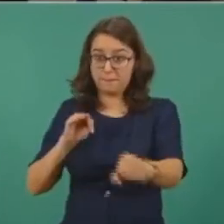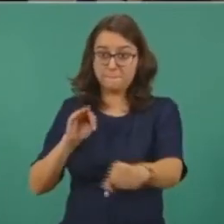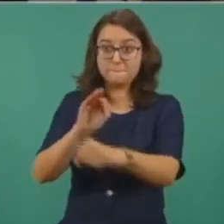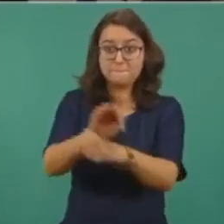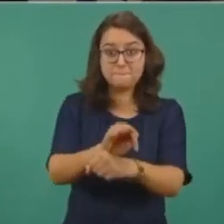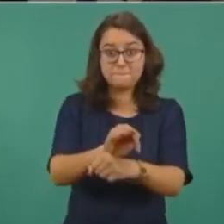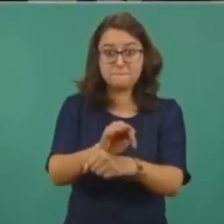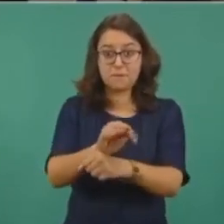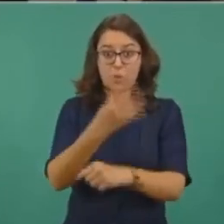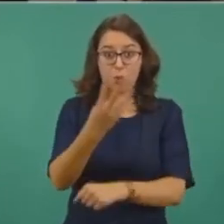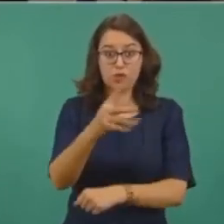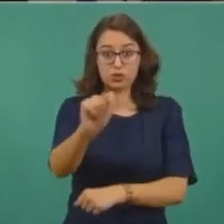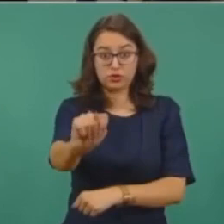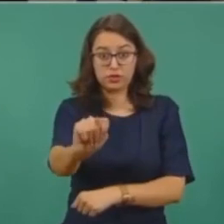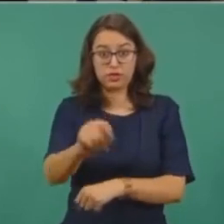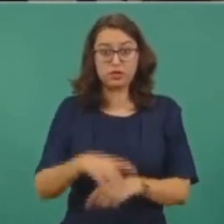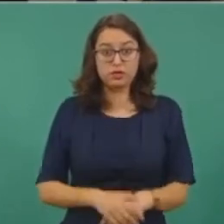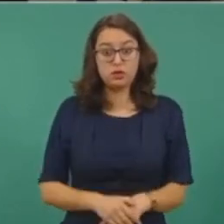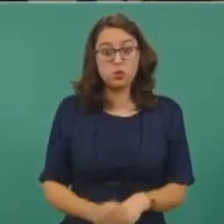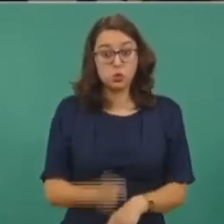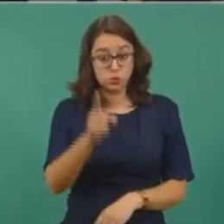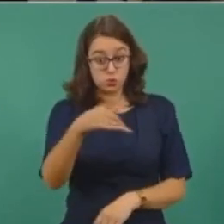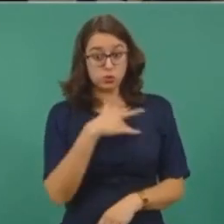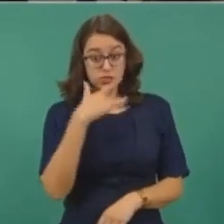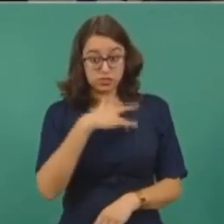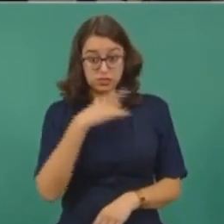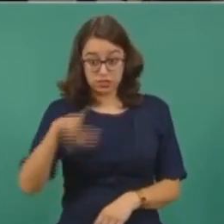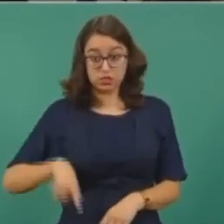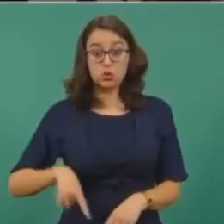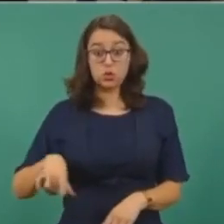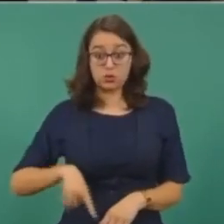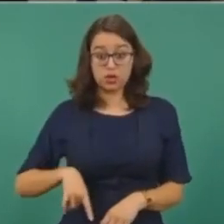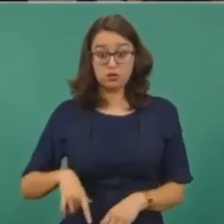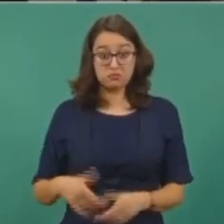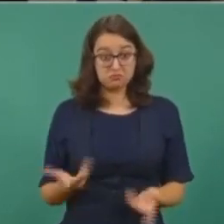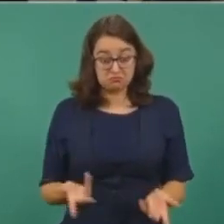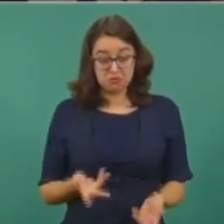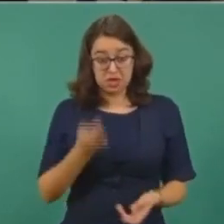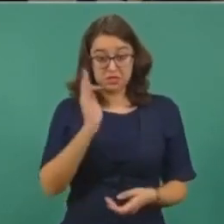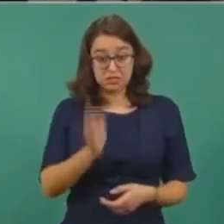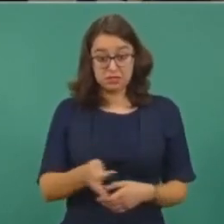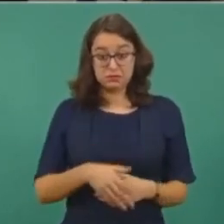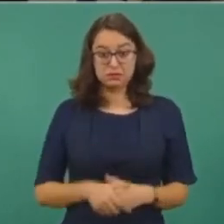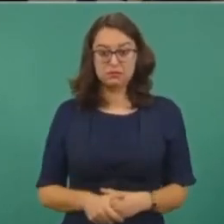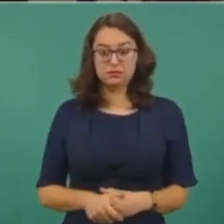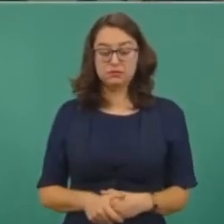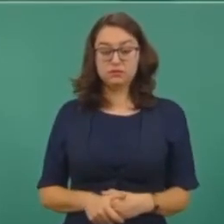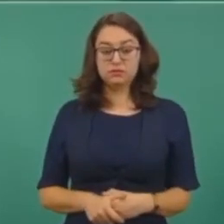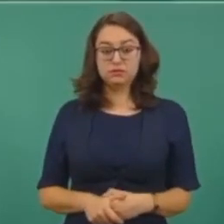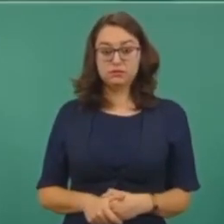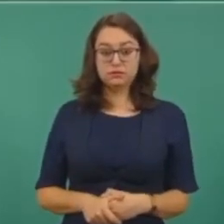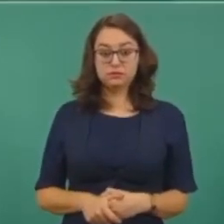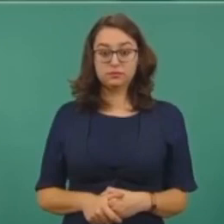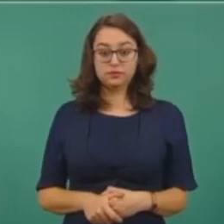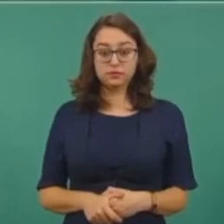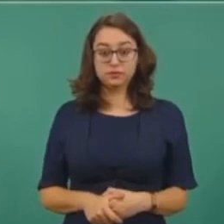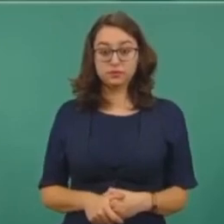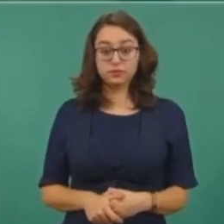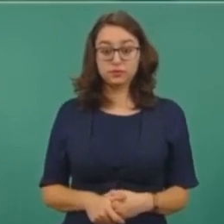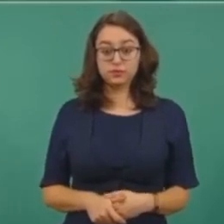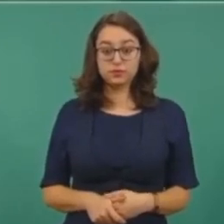sería, ¿su gobierno vería bien este bloque de empresarios apoyando a su gobierno? Hay organizaciones